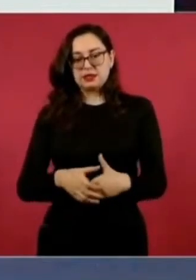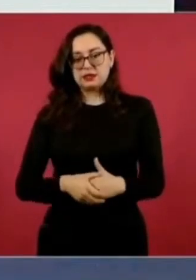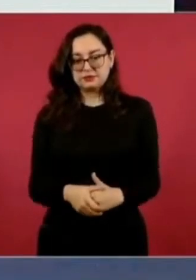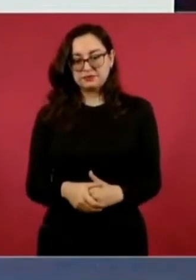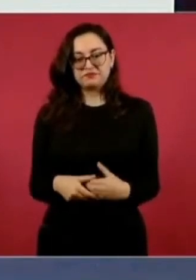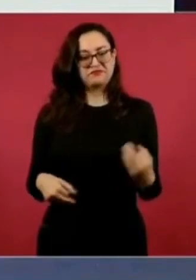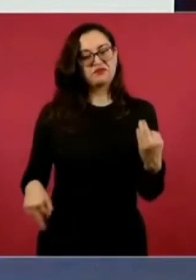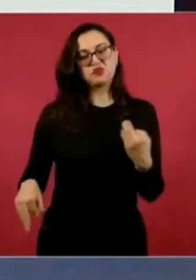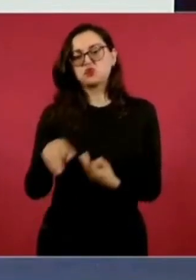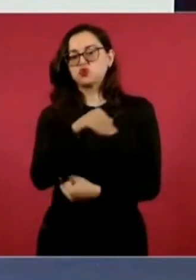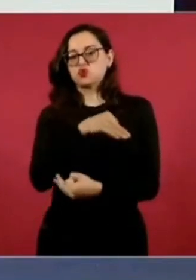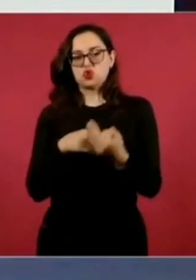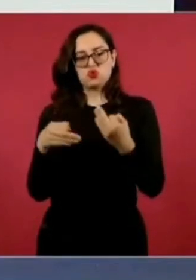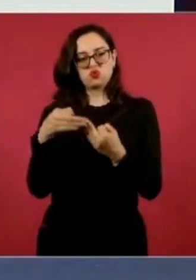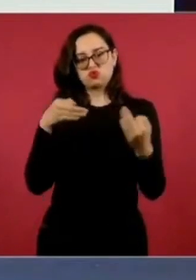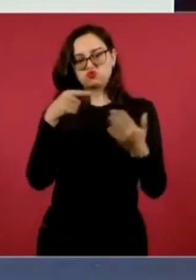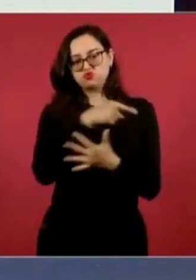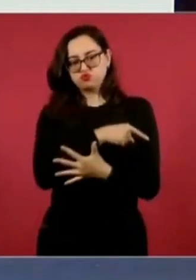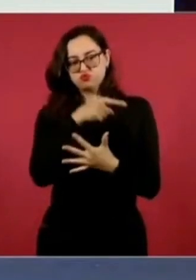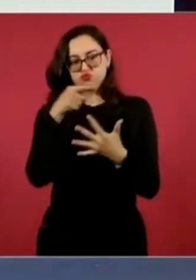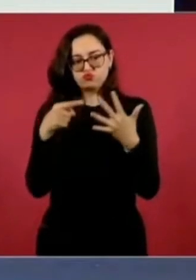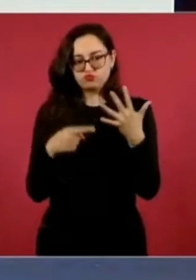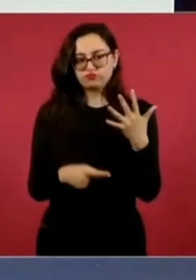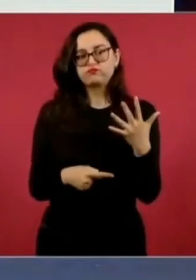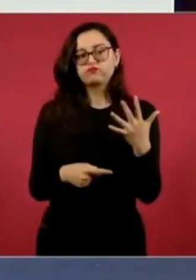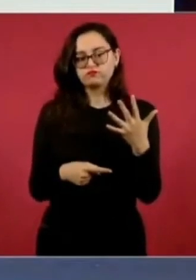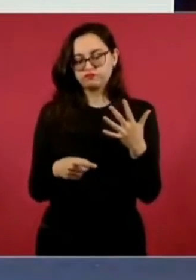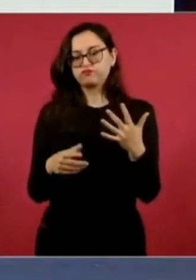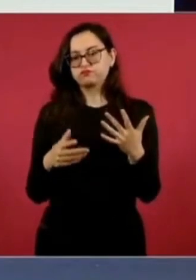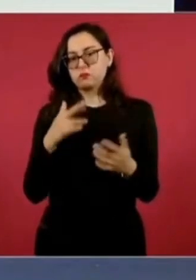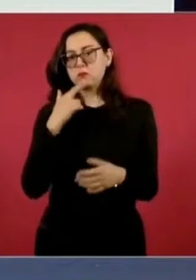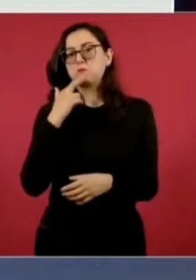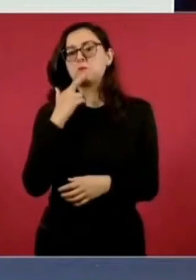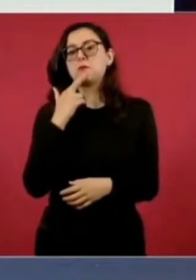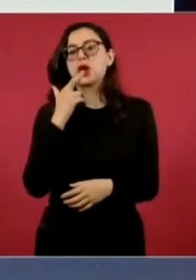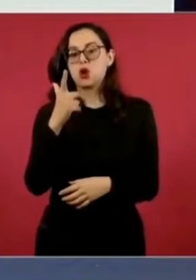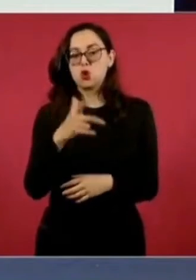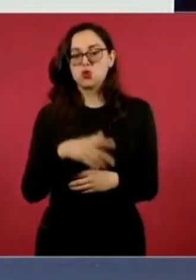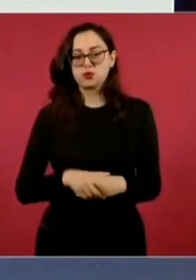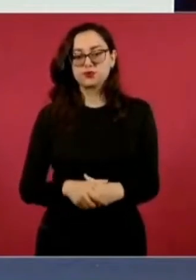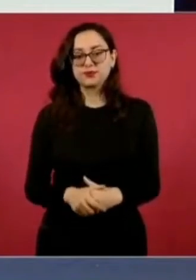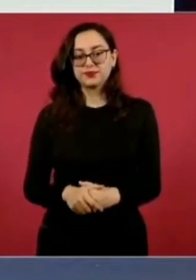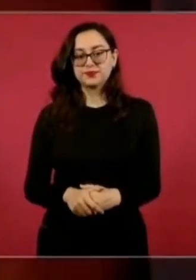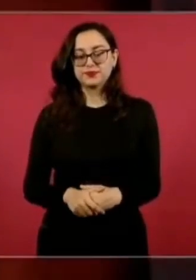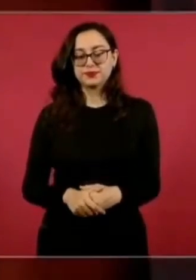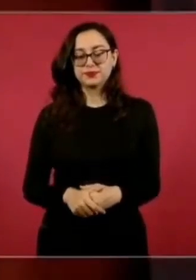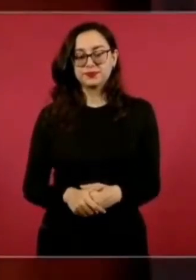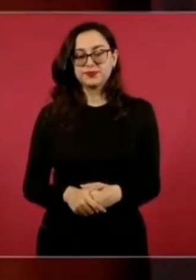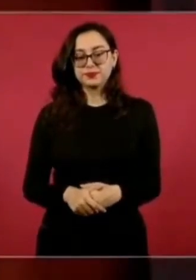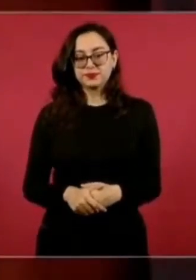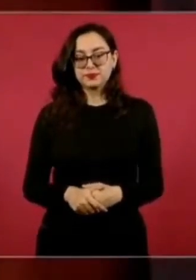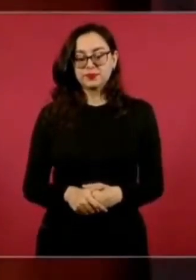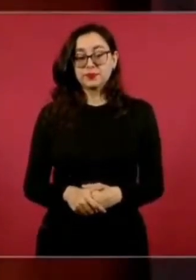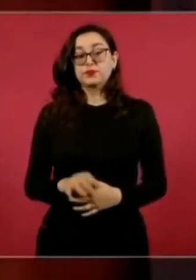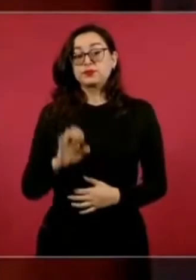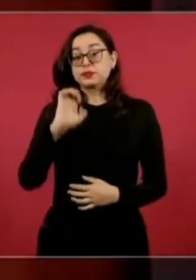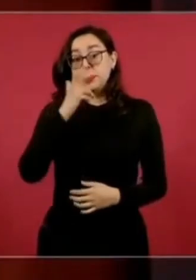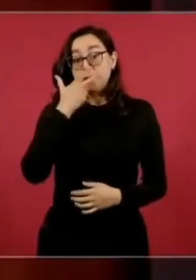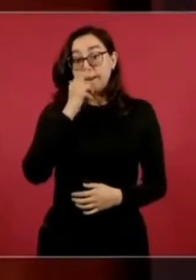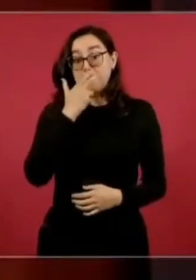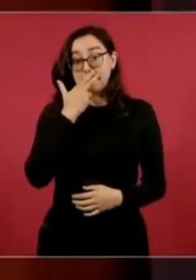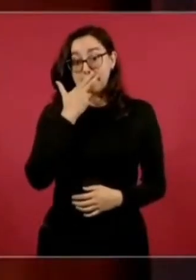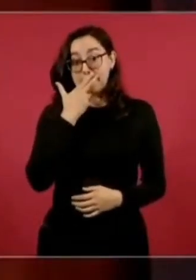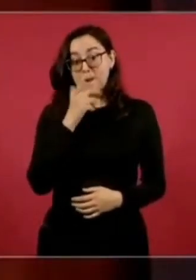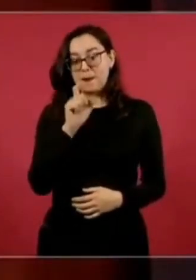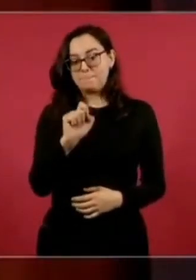lo que tiene que ver con mejorar la movilidad entonces aquí Chihuahua con sus 21